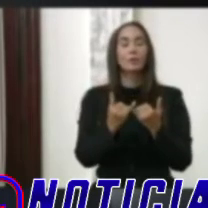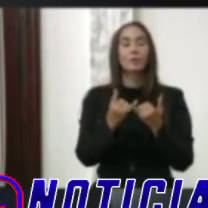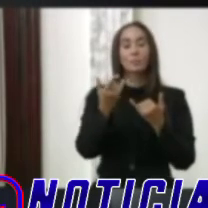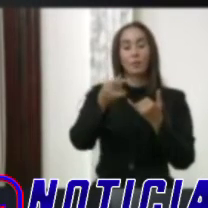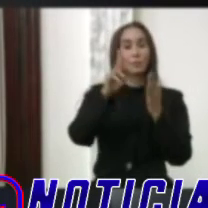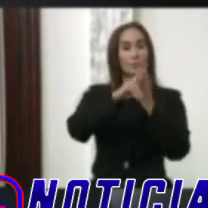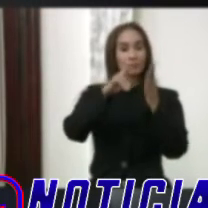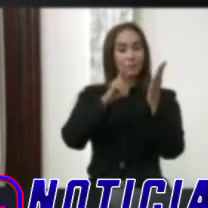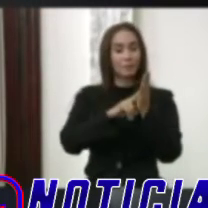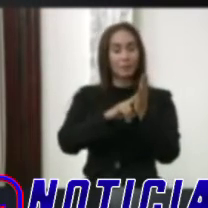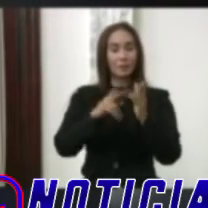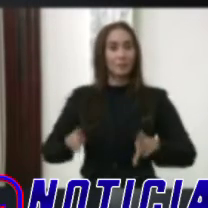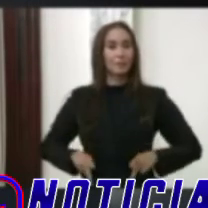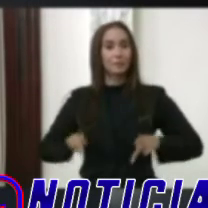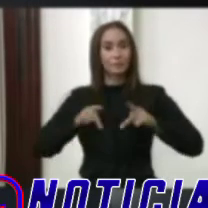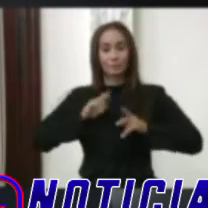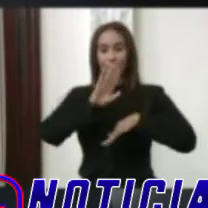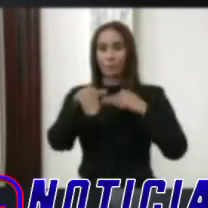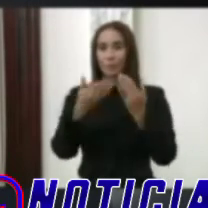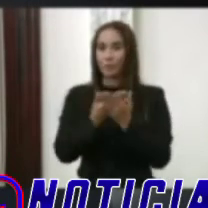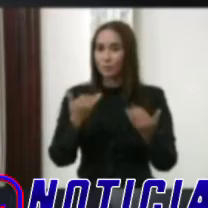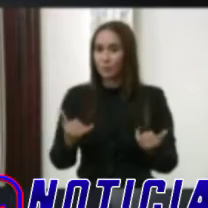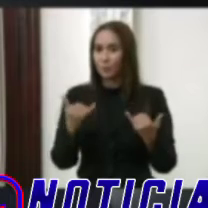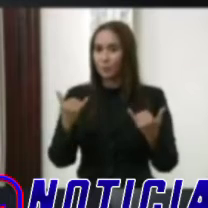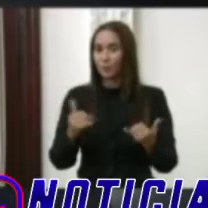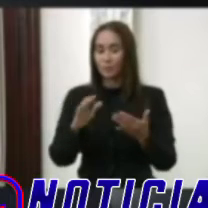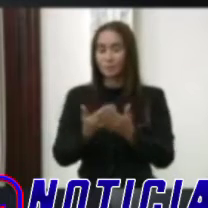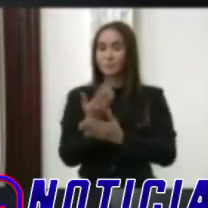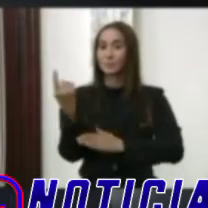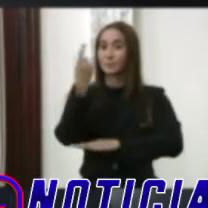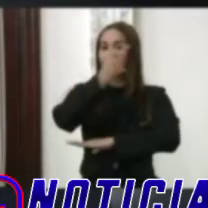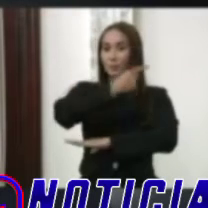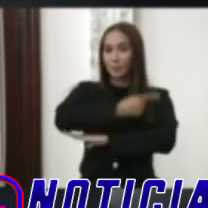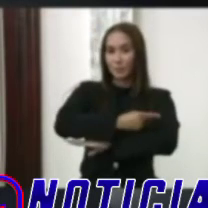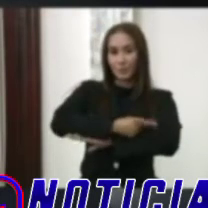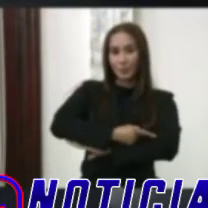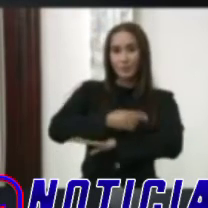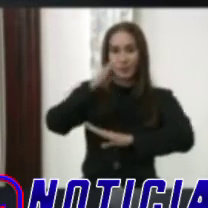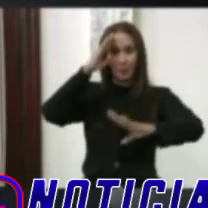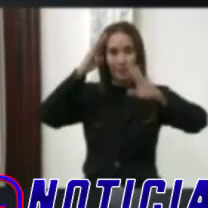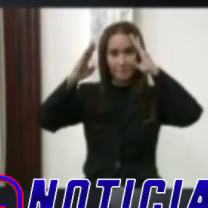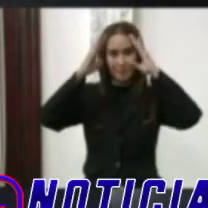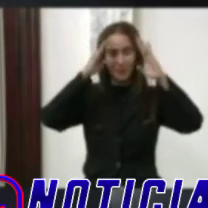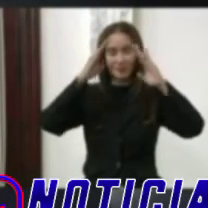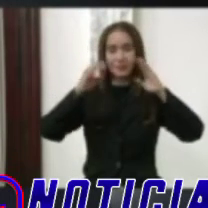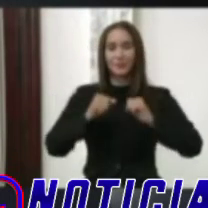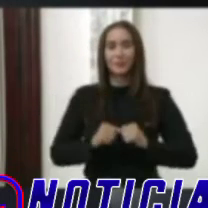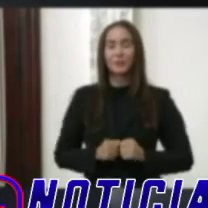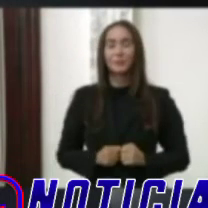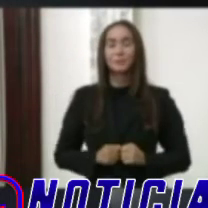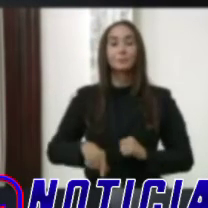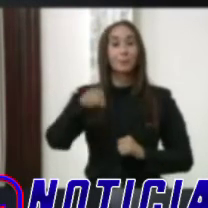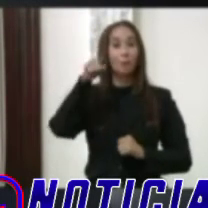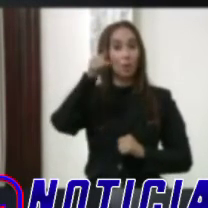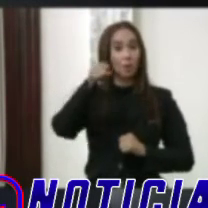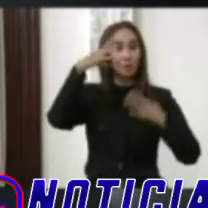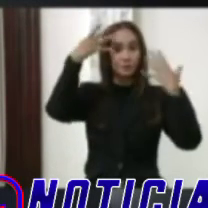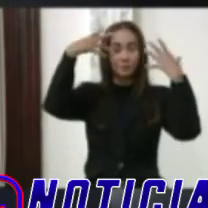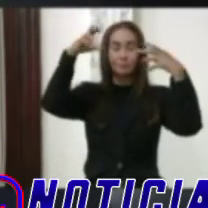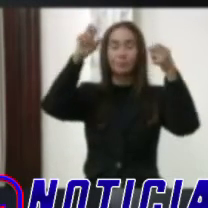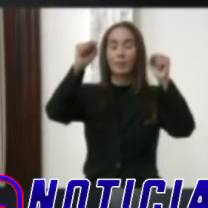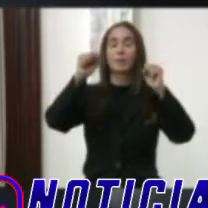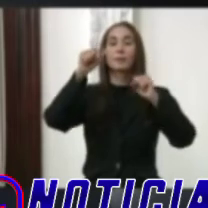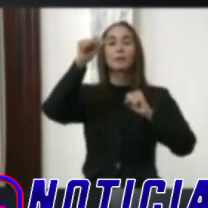principios es que vivimos. Hoy es un nuevo día para celebrar en nuestra organización. Usted, presidente